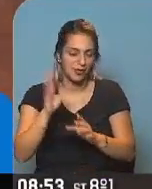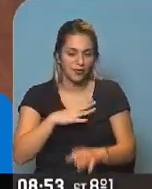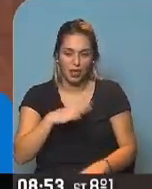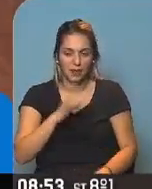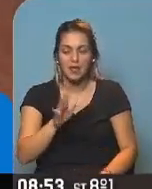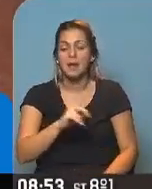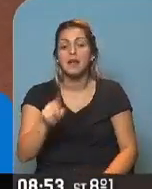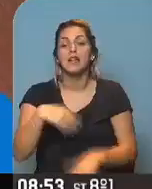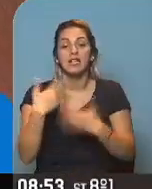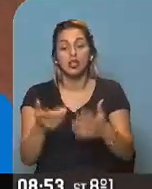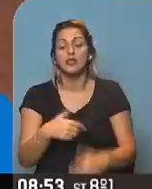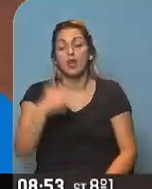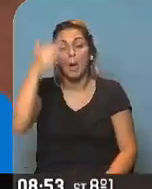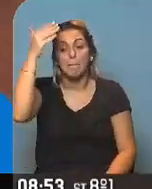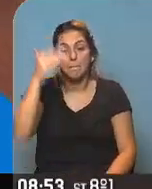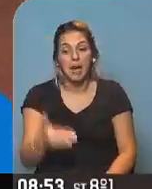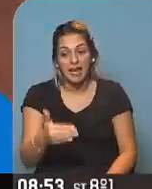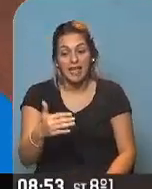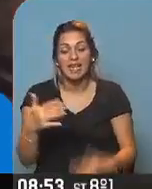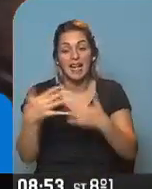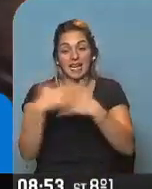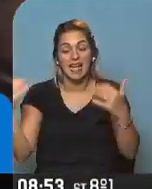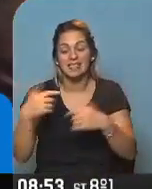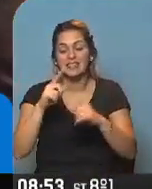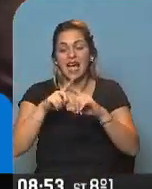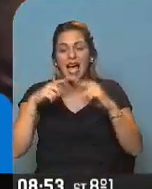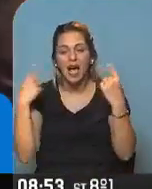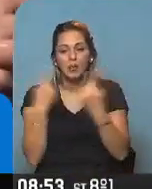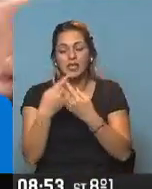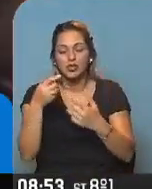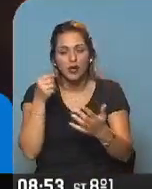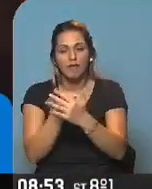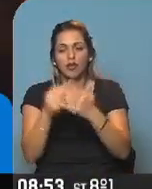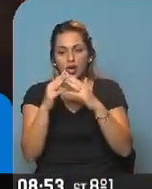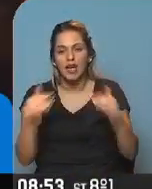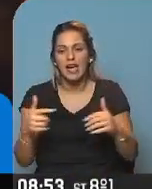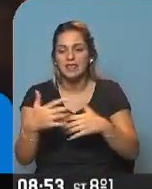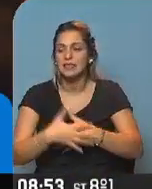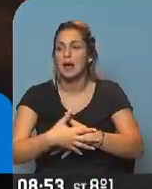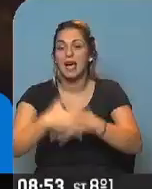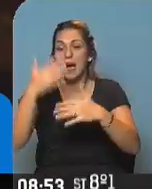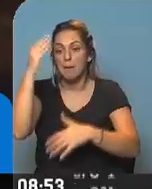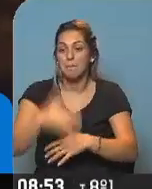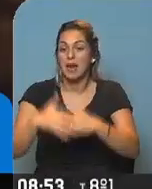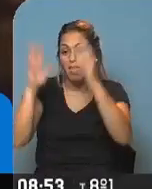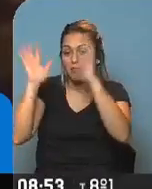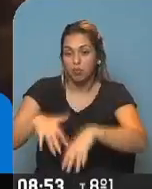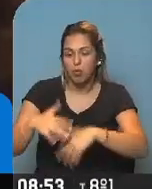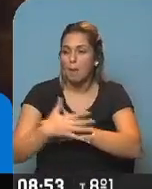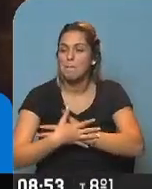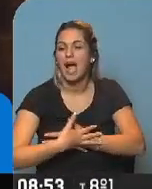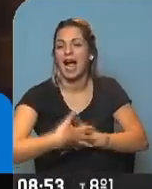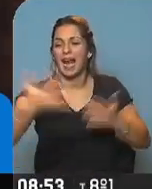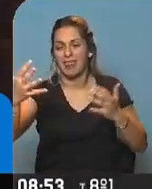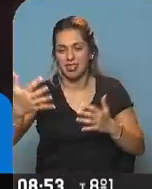decide tirar abajo una pared de las habitaciones del fondo de la casa para tener una sala que como curiosidad